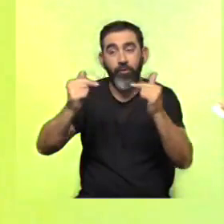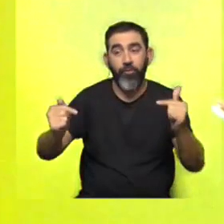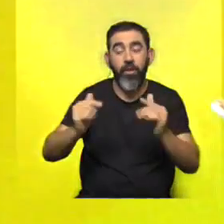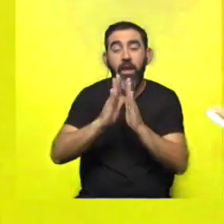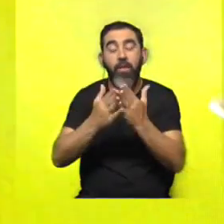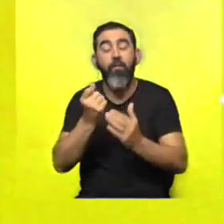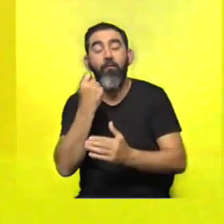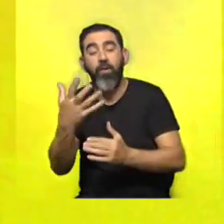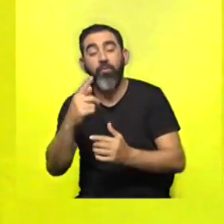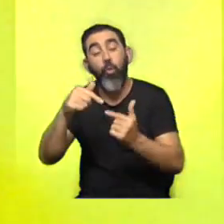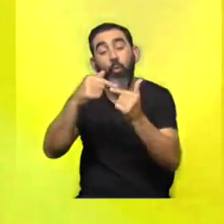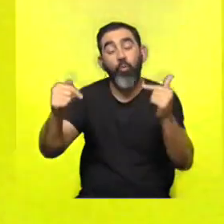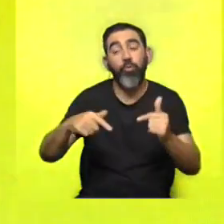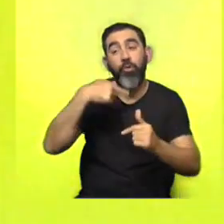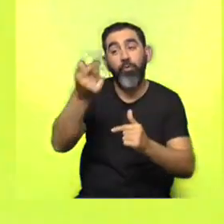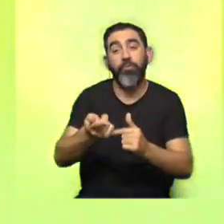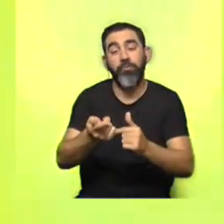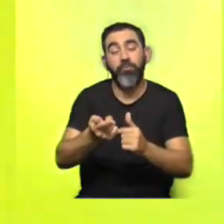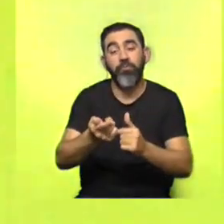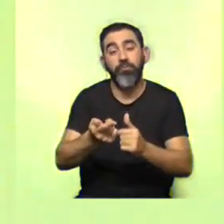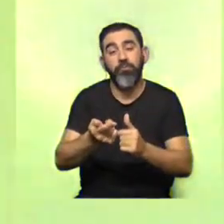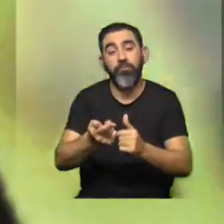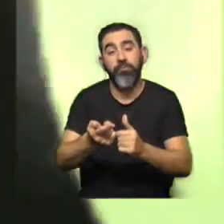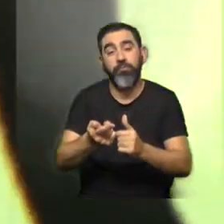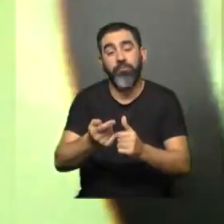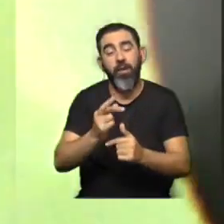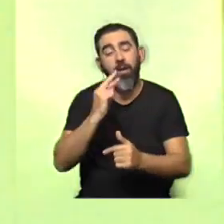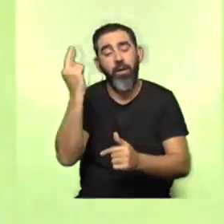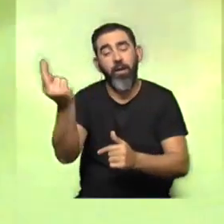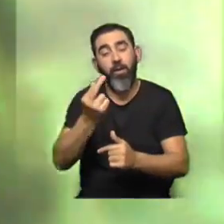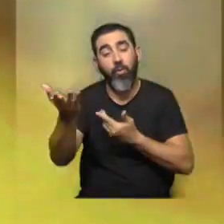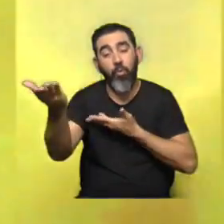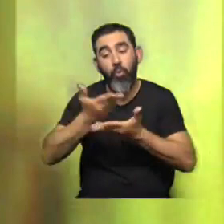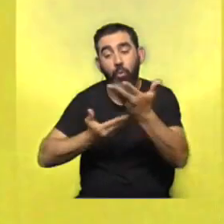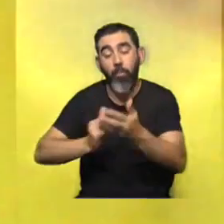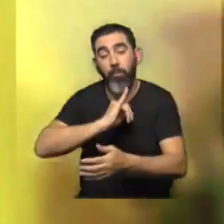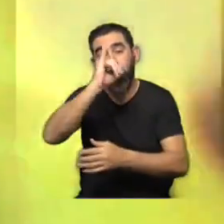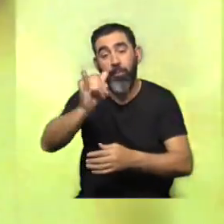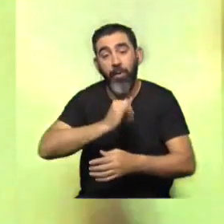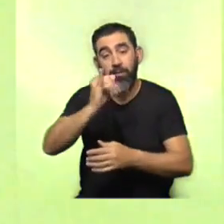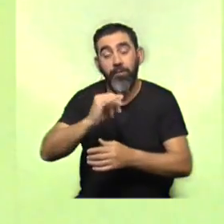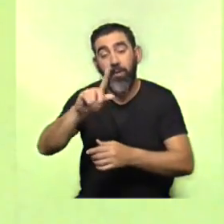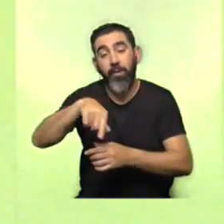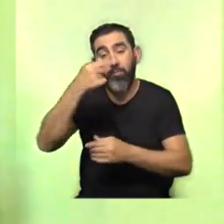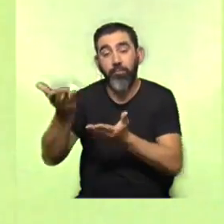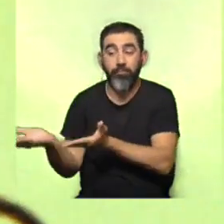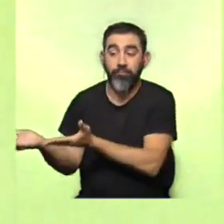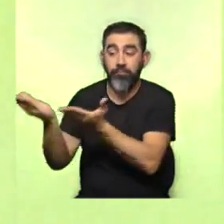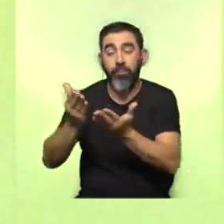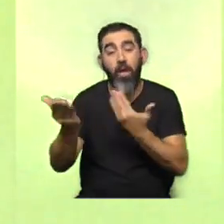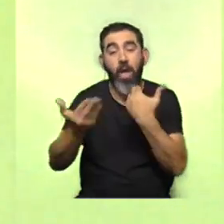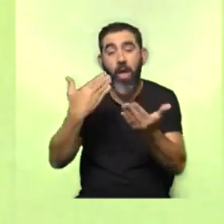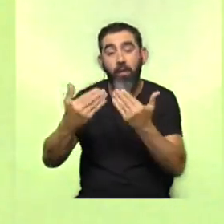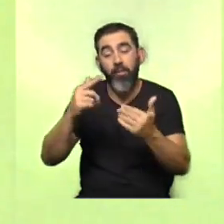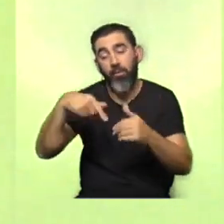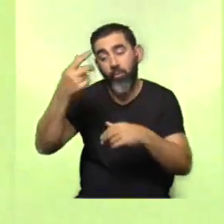muy valioso. Y la otra cosa que les quiero contar es que vamos a hacer algo rarísimo, que es compartir este informe y luego vamos a recibir para hablar de